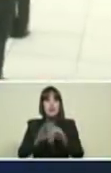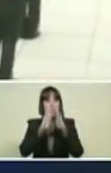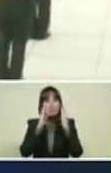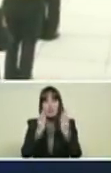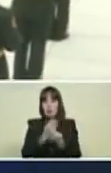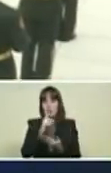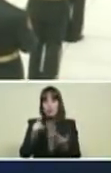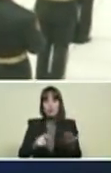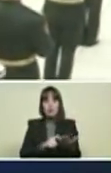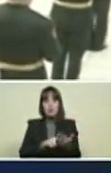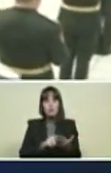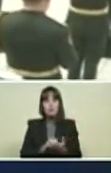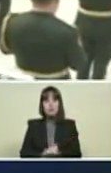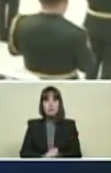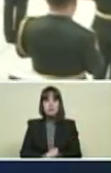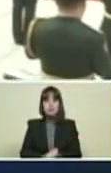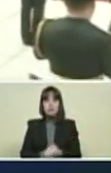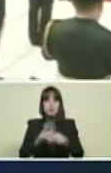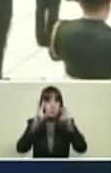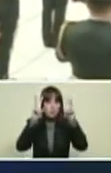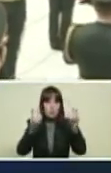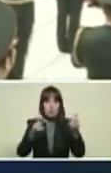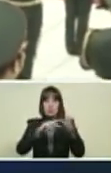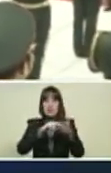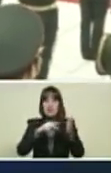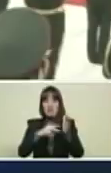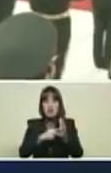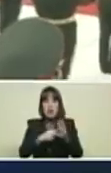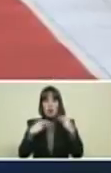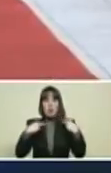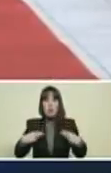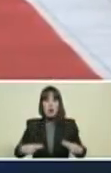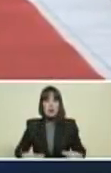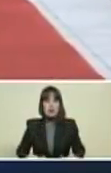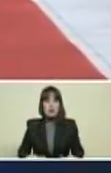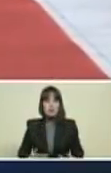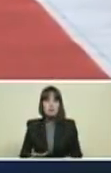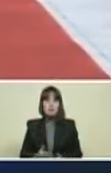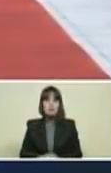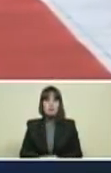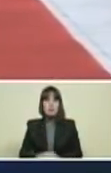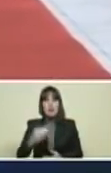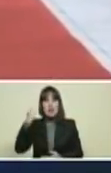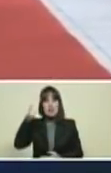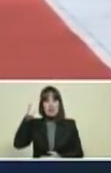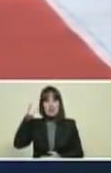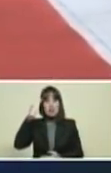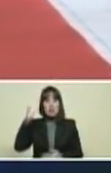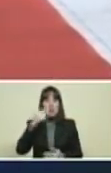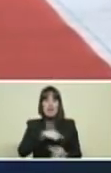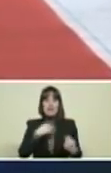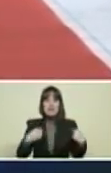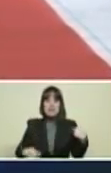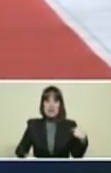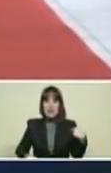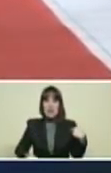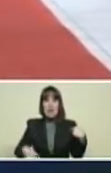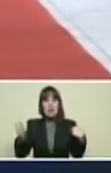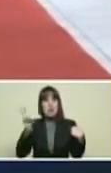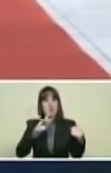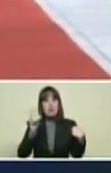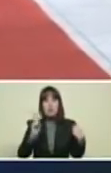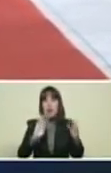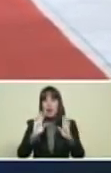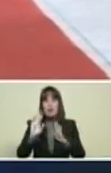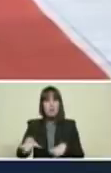entero. Es un nuevo concepto que ha surgido de la sabiduría china. Venezuela apoya en todos